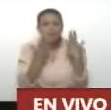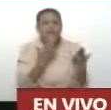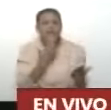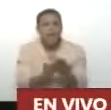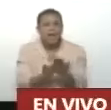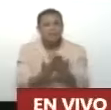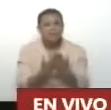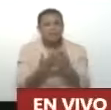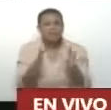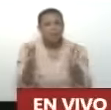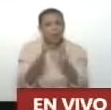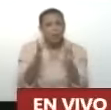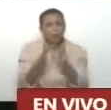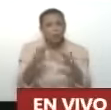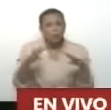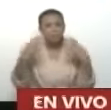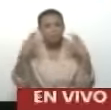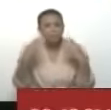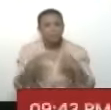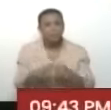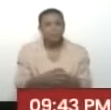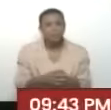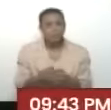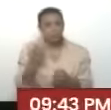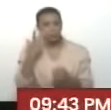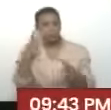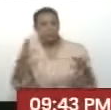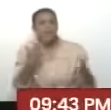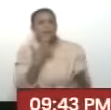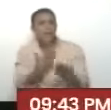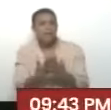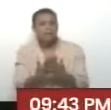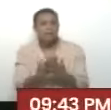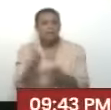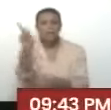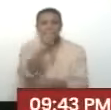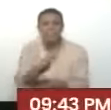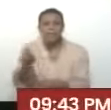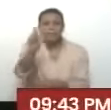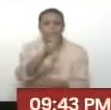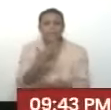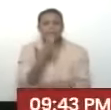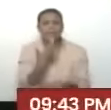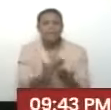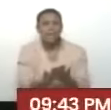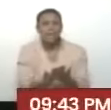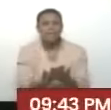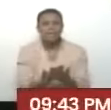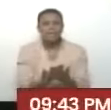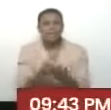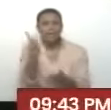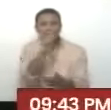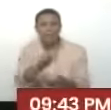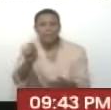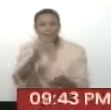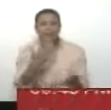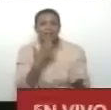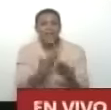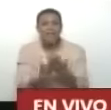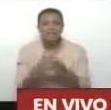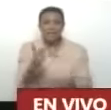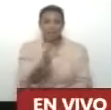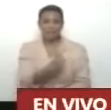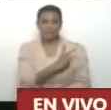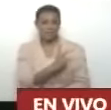por la cobertura. Sonaba raro, ¿no? Gracias, Televen. Gracias, Televen. Gracias,